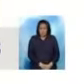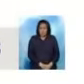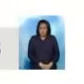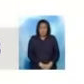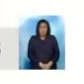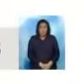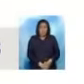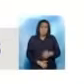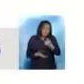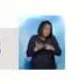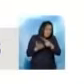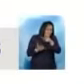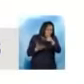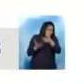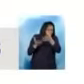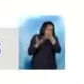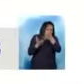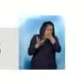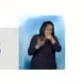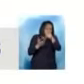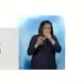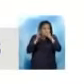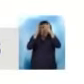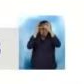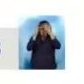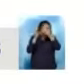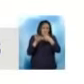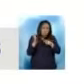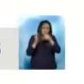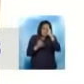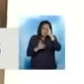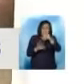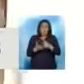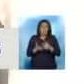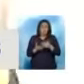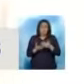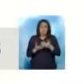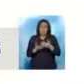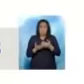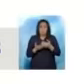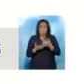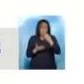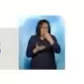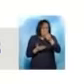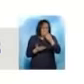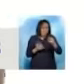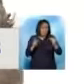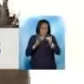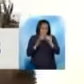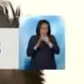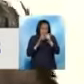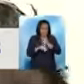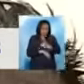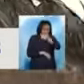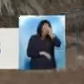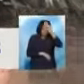Sí. ¿Qué es lo que está sacando? Alza los brazos la gente policial. Están alzando sus co... Mira cómo quedan las casas por la culpa de